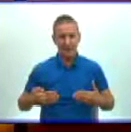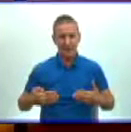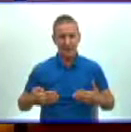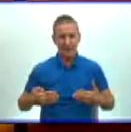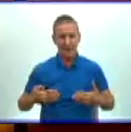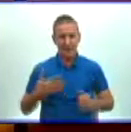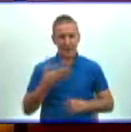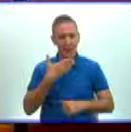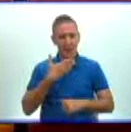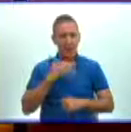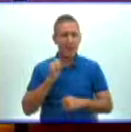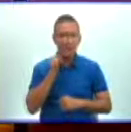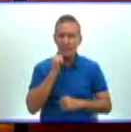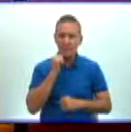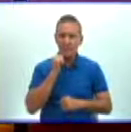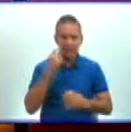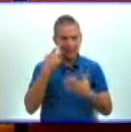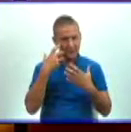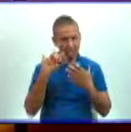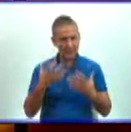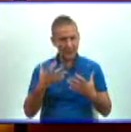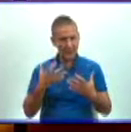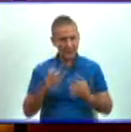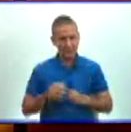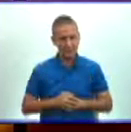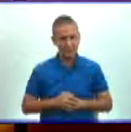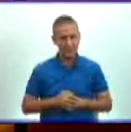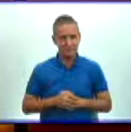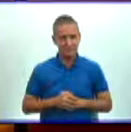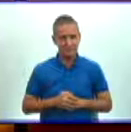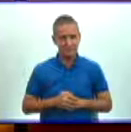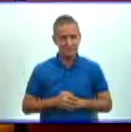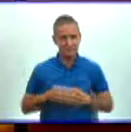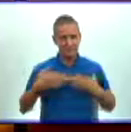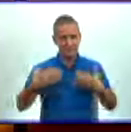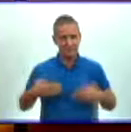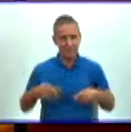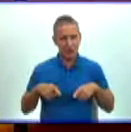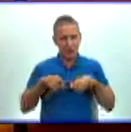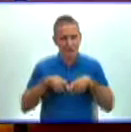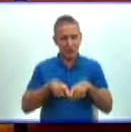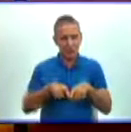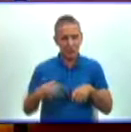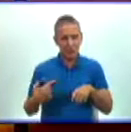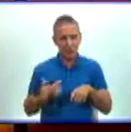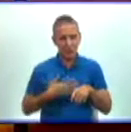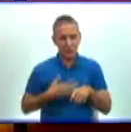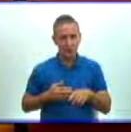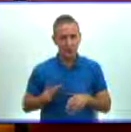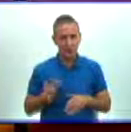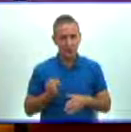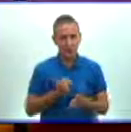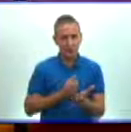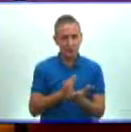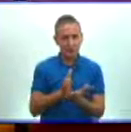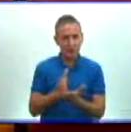más importante. Si ella nos acompaña, todos los caminos son